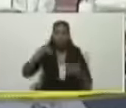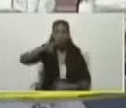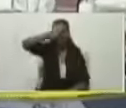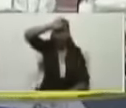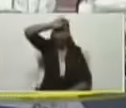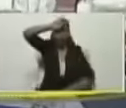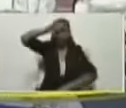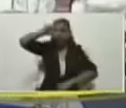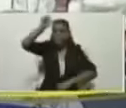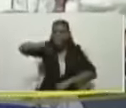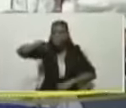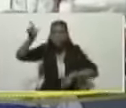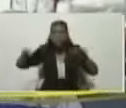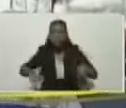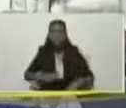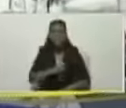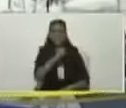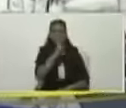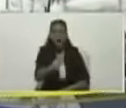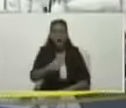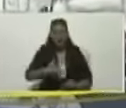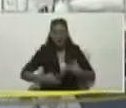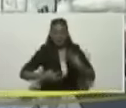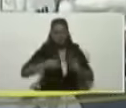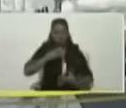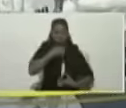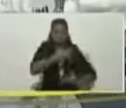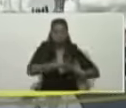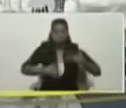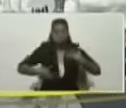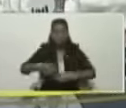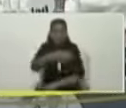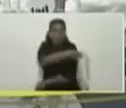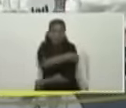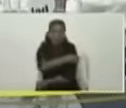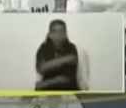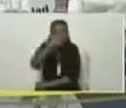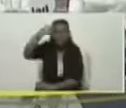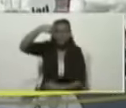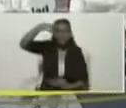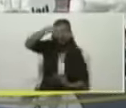las demonias de la extrema derecha